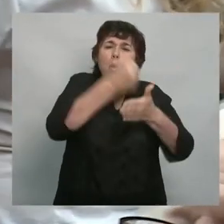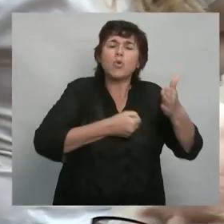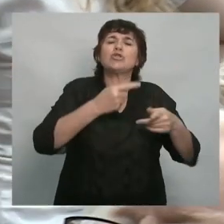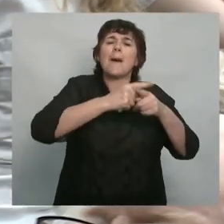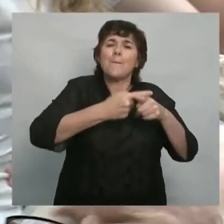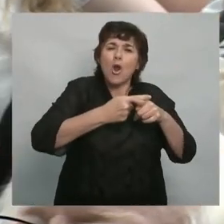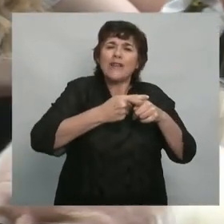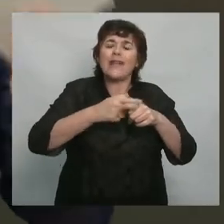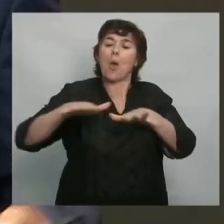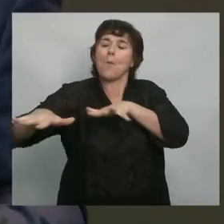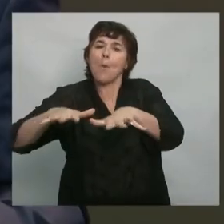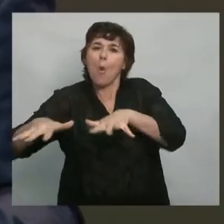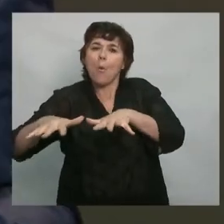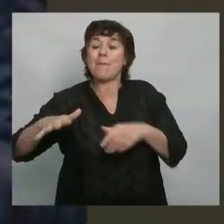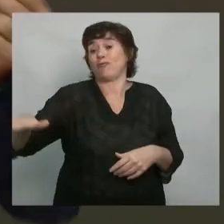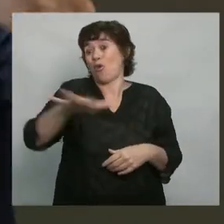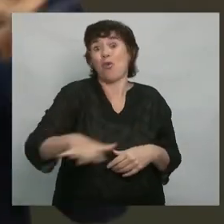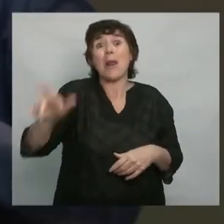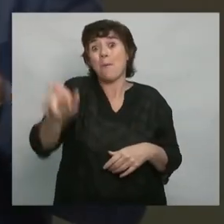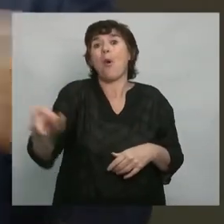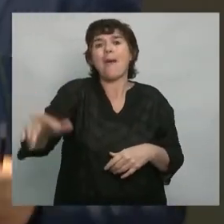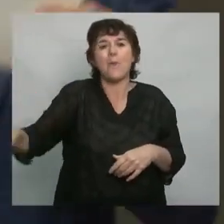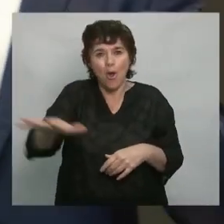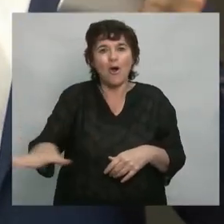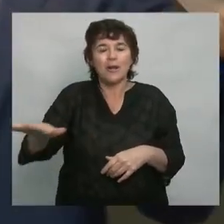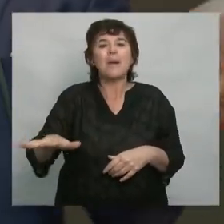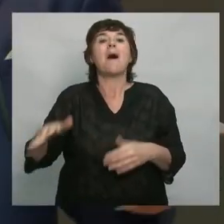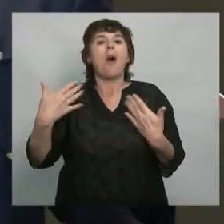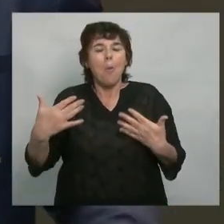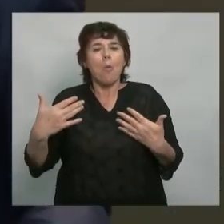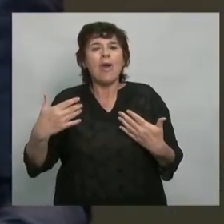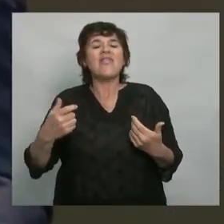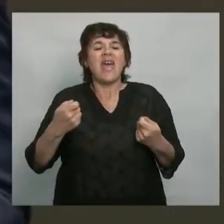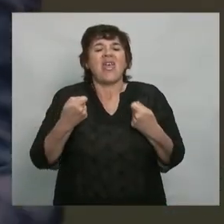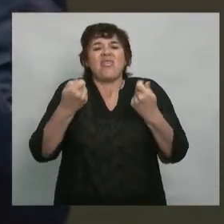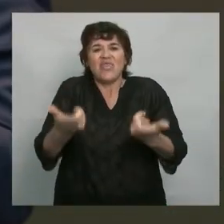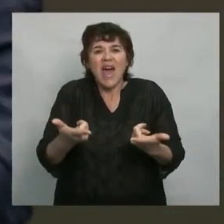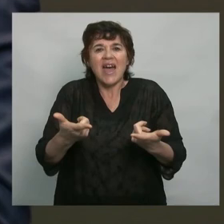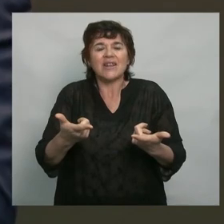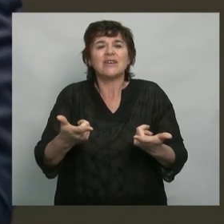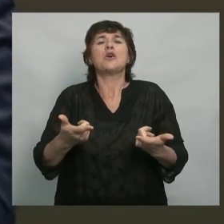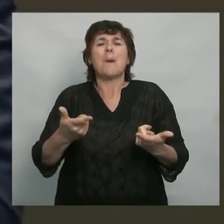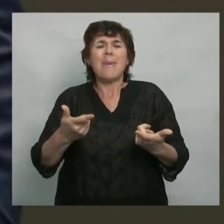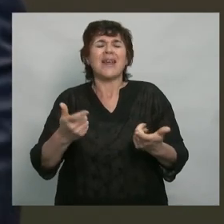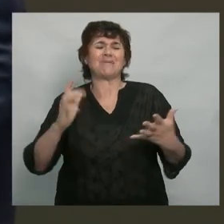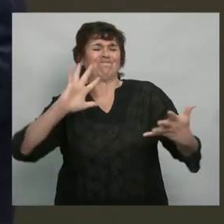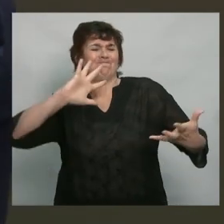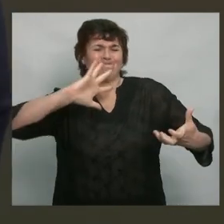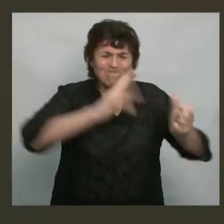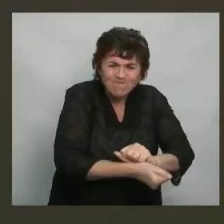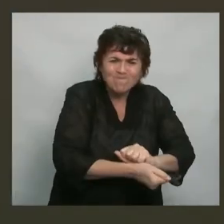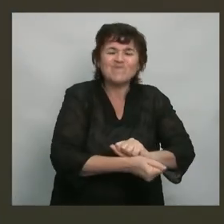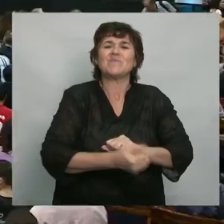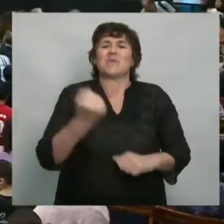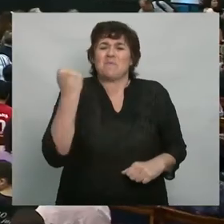de movimientos y organizaciones populares que son las que nos permitirán crear las condiciones posibles para derrotar al neoliberalismo, para